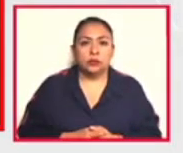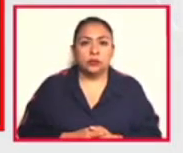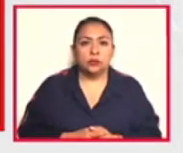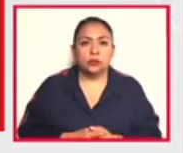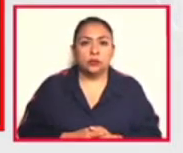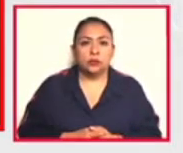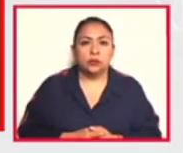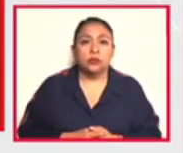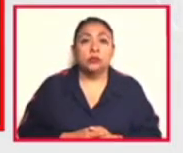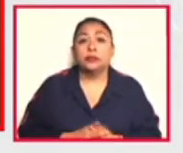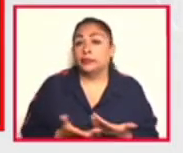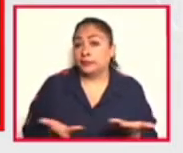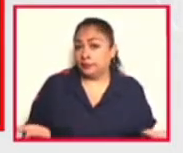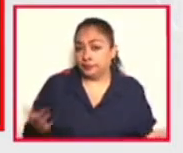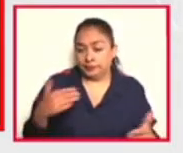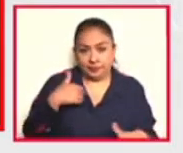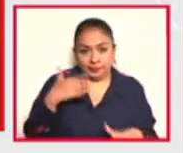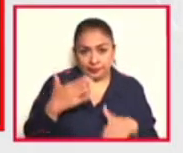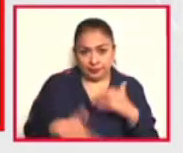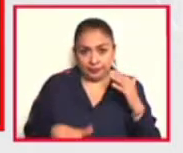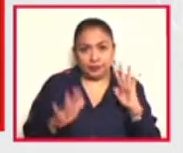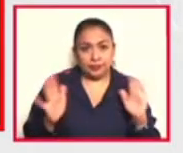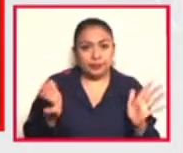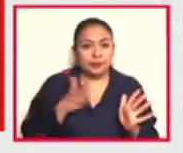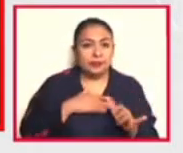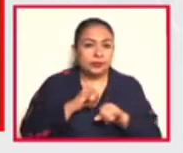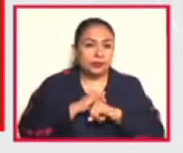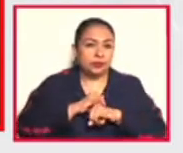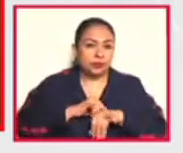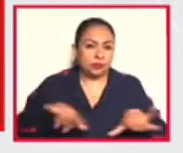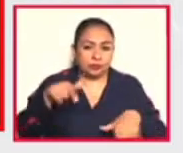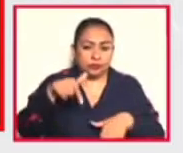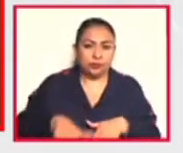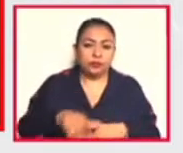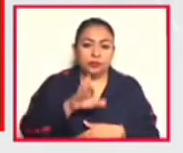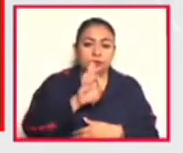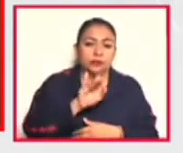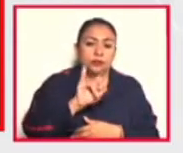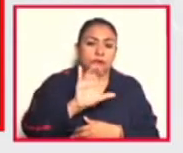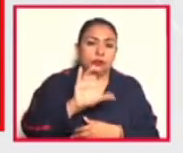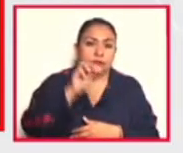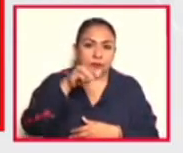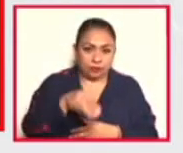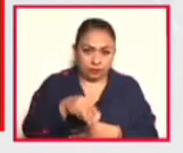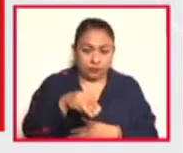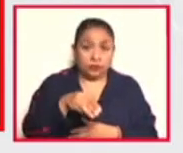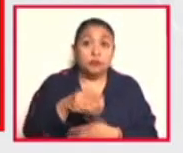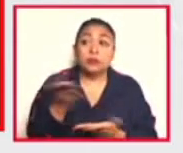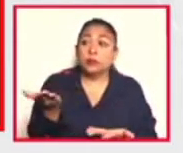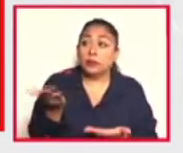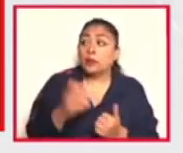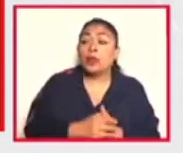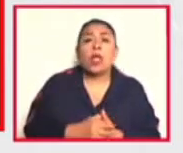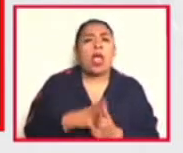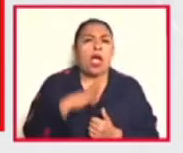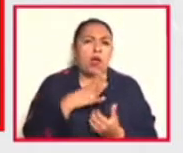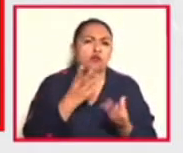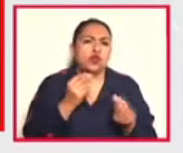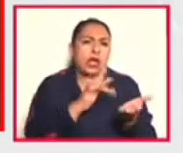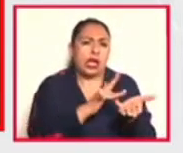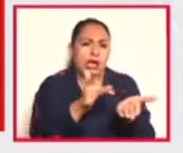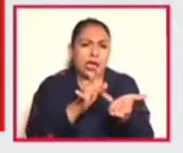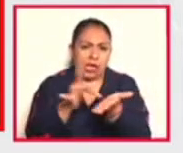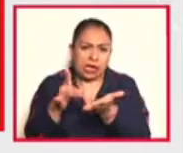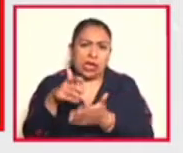De esta manera llegamos al final de nuestro reporte desde el Festival Internacional de Cine de Morelia. Julio, hay muchos agradecimientos que